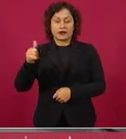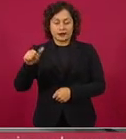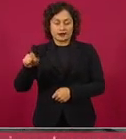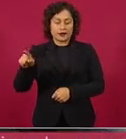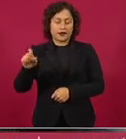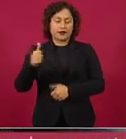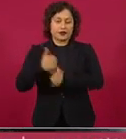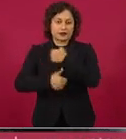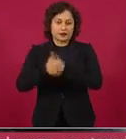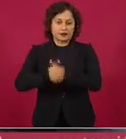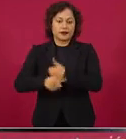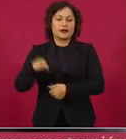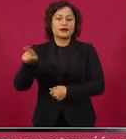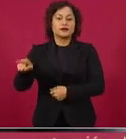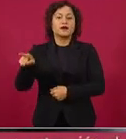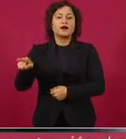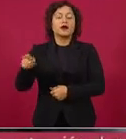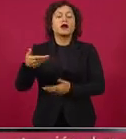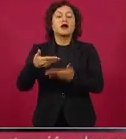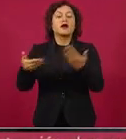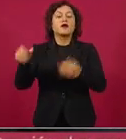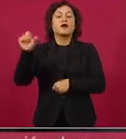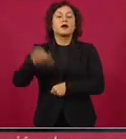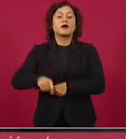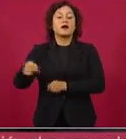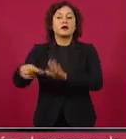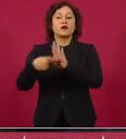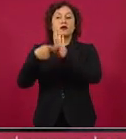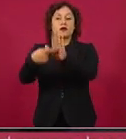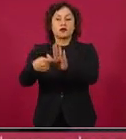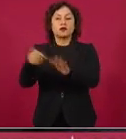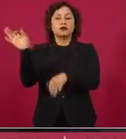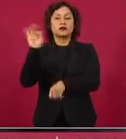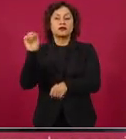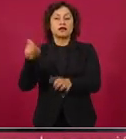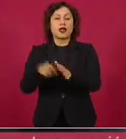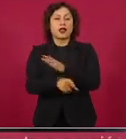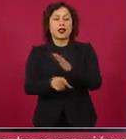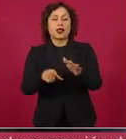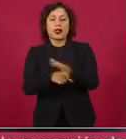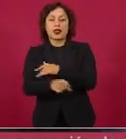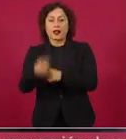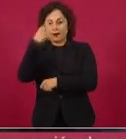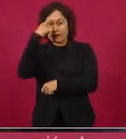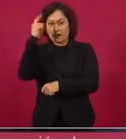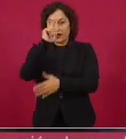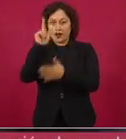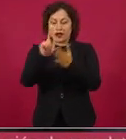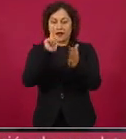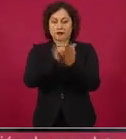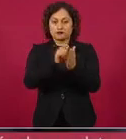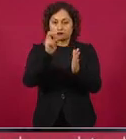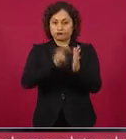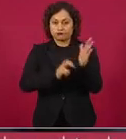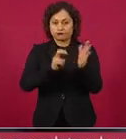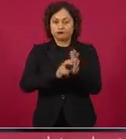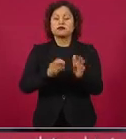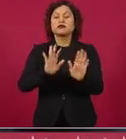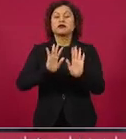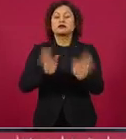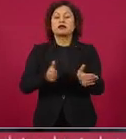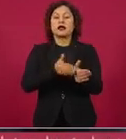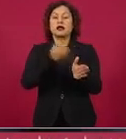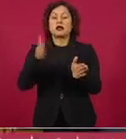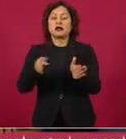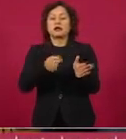estos presuntos sobornos para la aprobación de la reforma energética. Varias veces ya se han diferido estas audiencias. Pues él no se ha